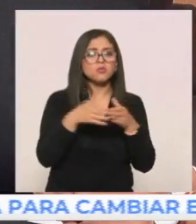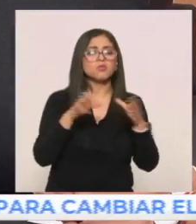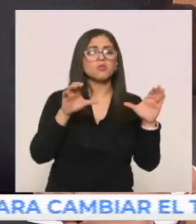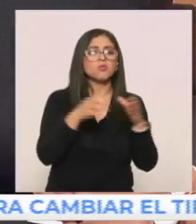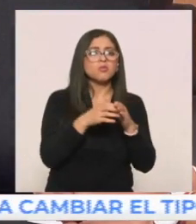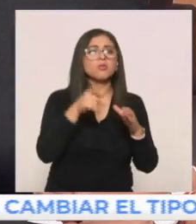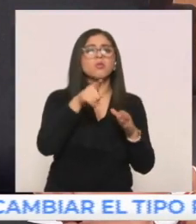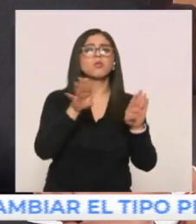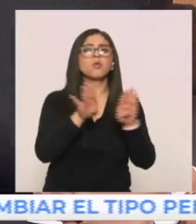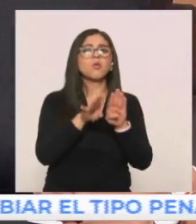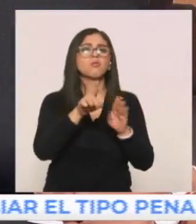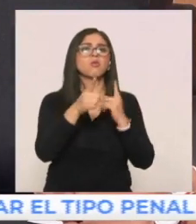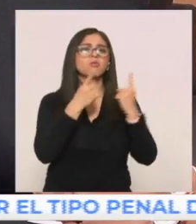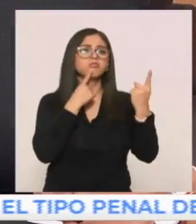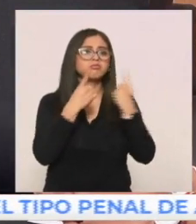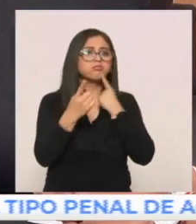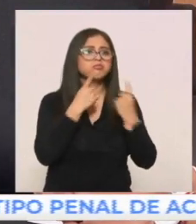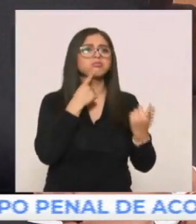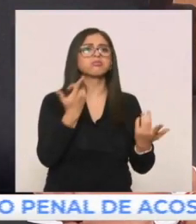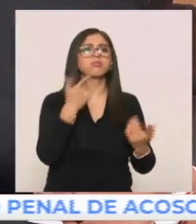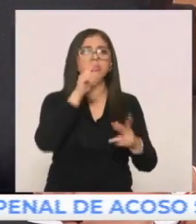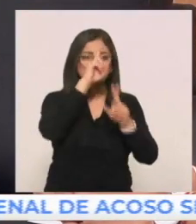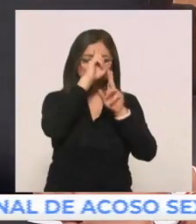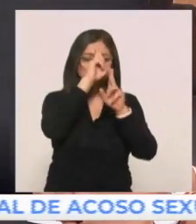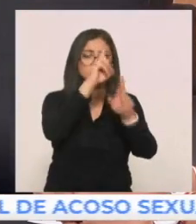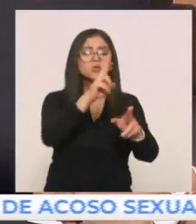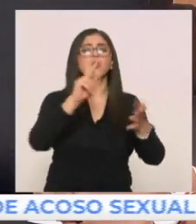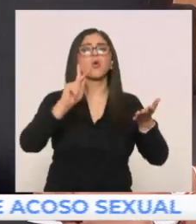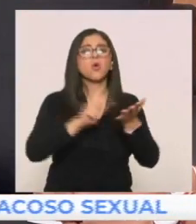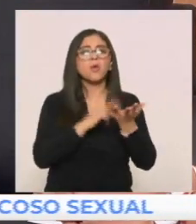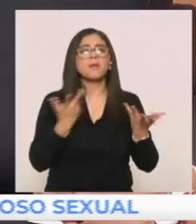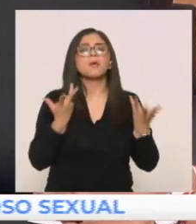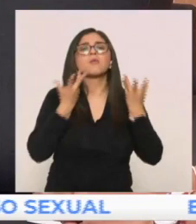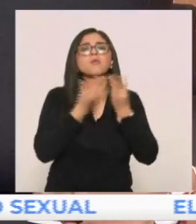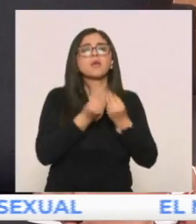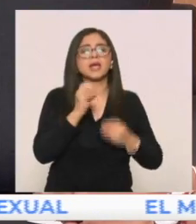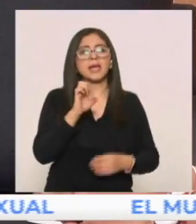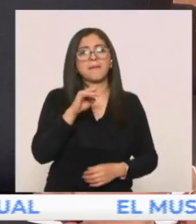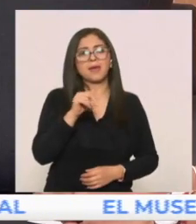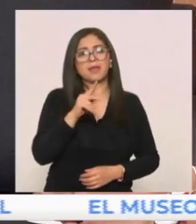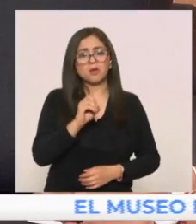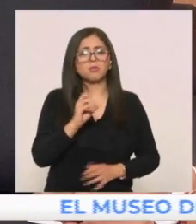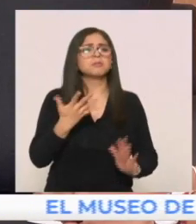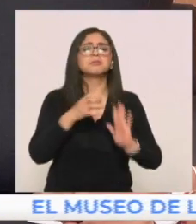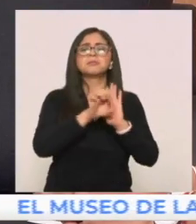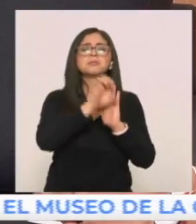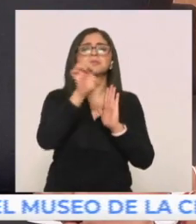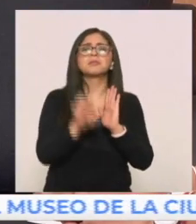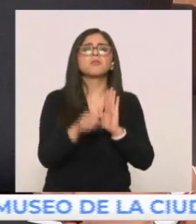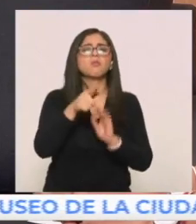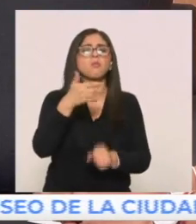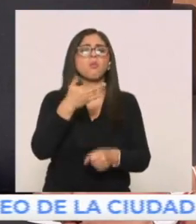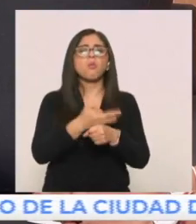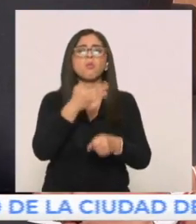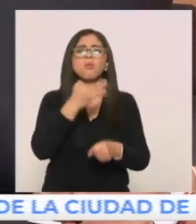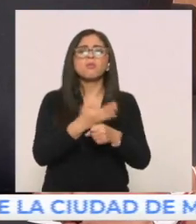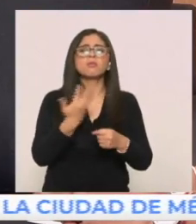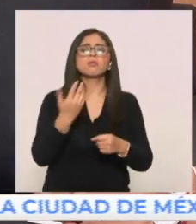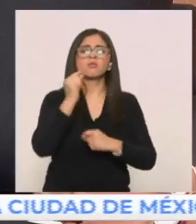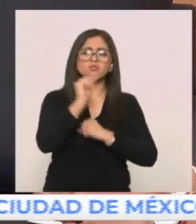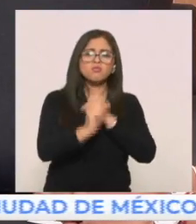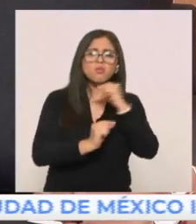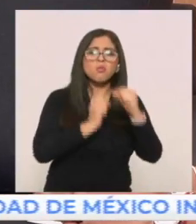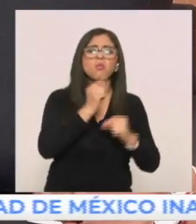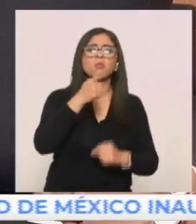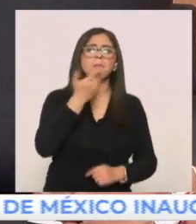digamos, dialogante, respetuosa, empática otra vez. Mucho de lo que está ocurriendo hoy día, por ejemplo, que tiene que ver con cómo